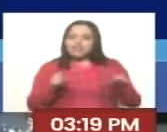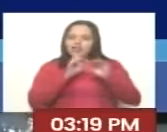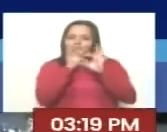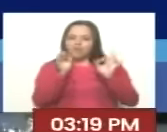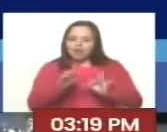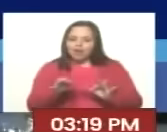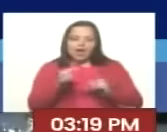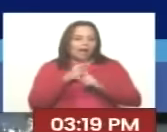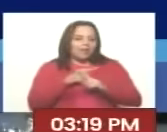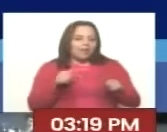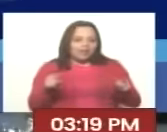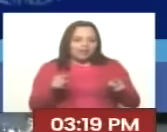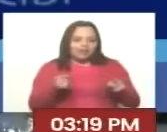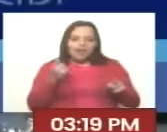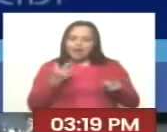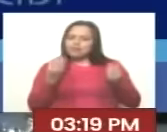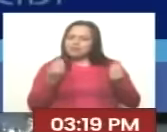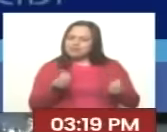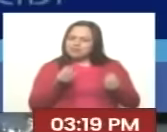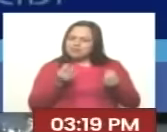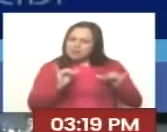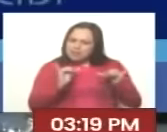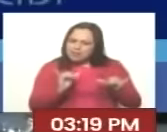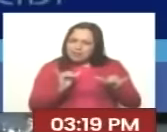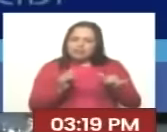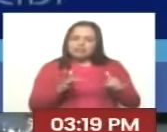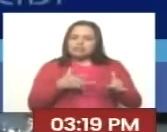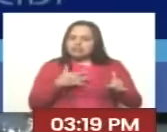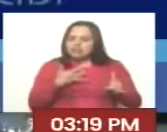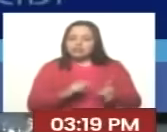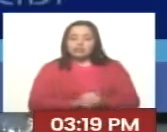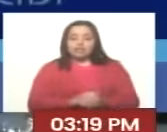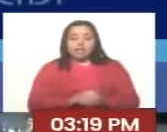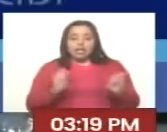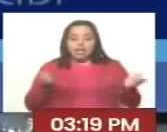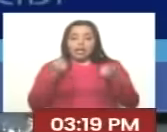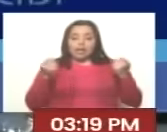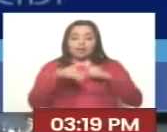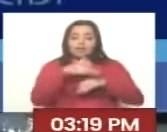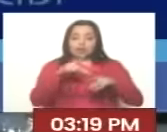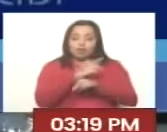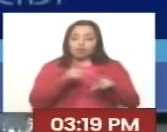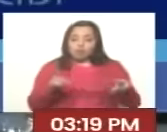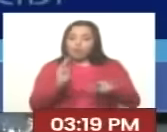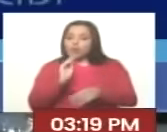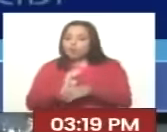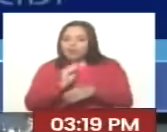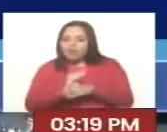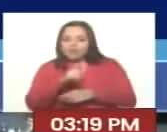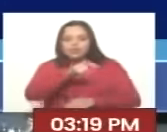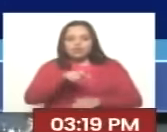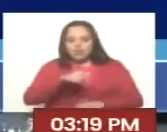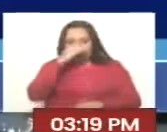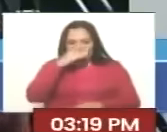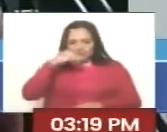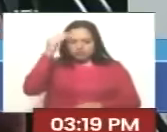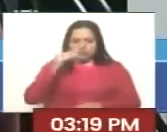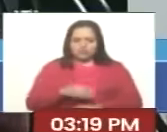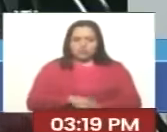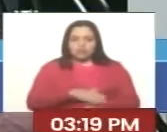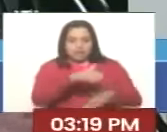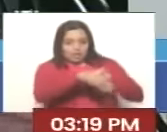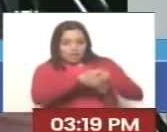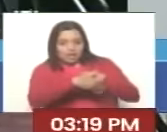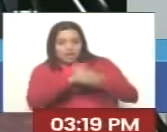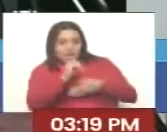tiene esa misma esencia, ¿no? Obviamente la campaña del Ministerio Público protege al adulto mayor, es algo muy importante. Por las redes sociales le